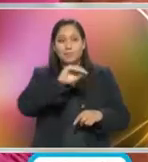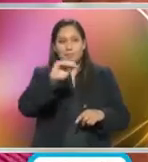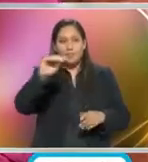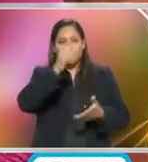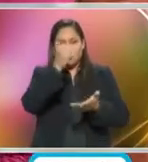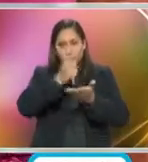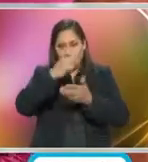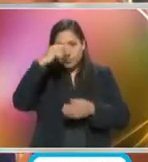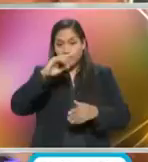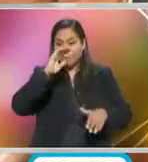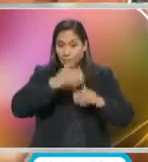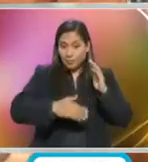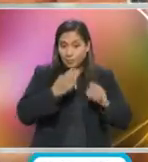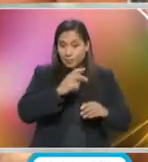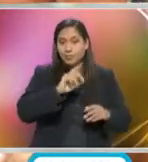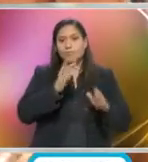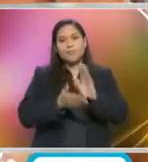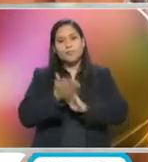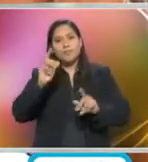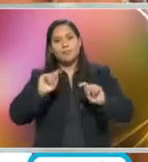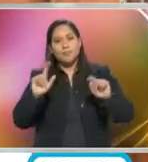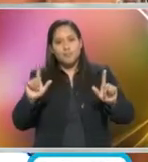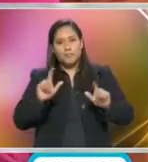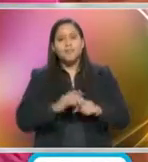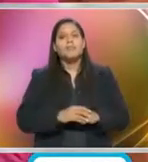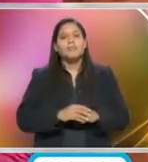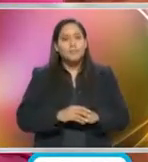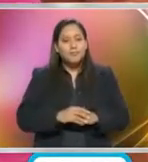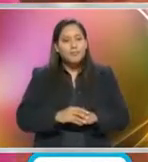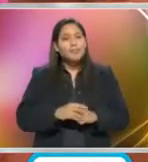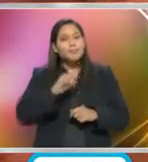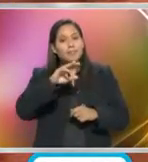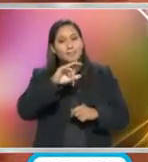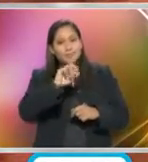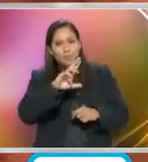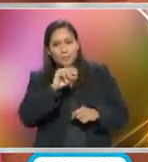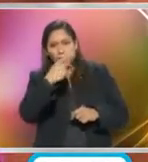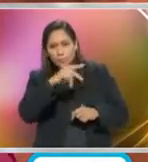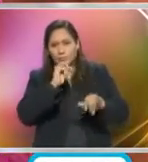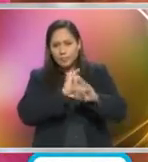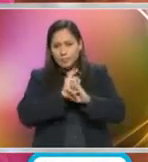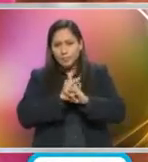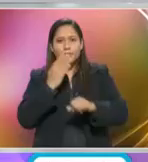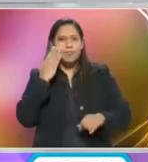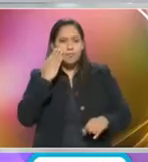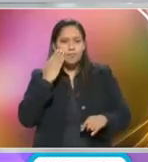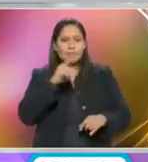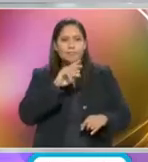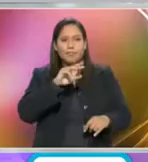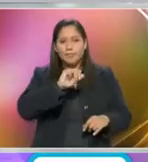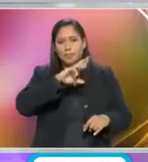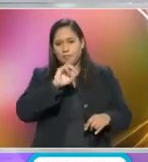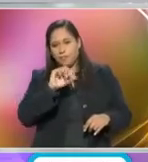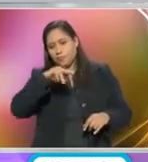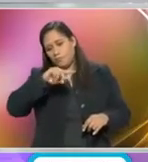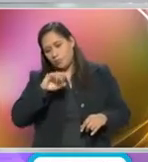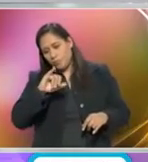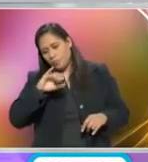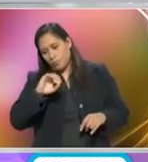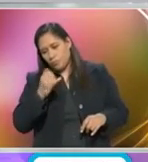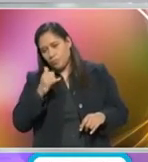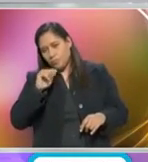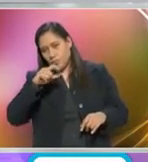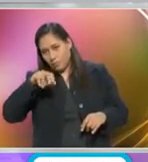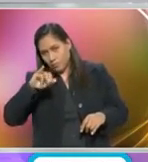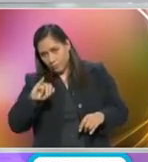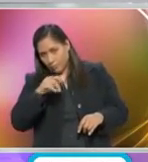esto. Terminando esto, nos vamos a Tlaxcala. Muy bien, Marco Antonio el Jackie. Oye, redes sociales. Sí, ¿no? Claro, Marco Antonio el Jackie, así como suena en el Face.